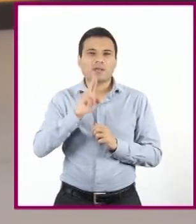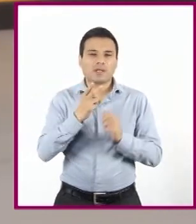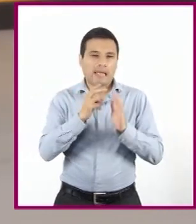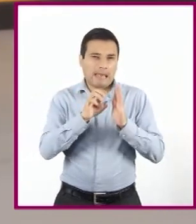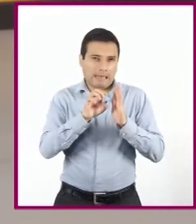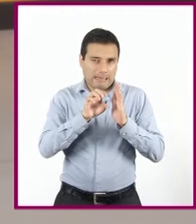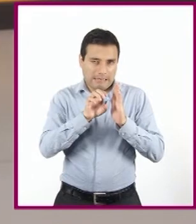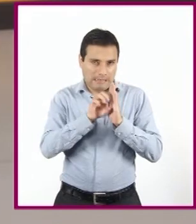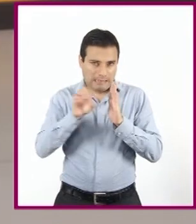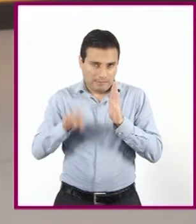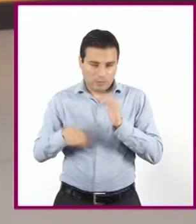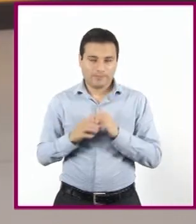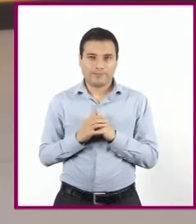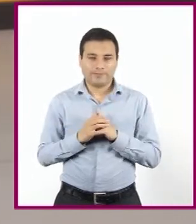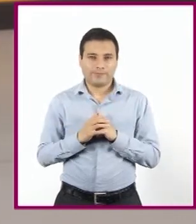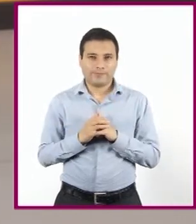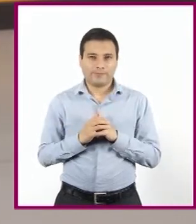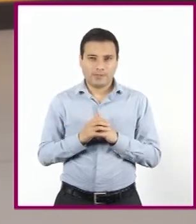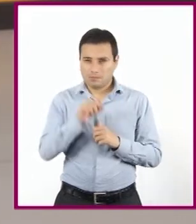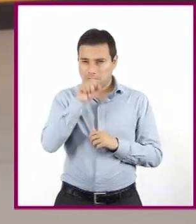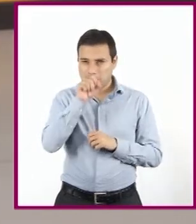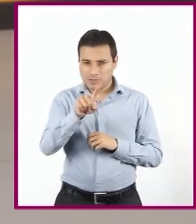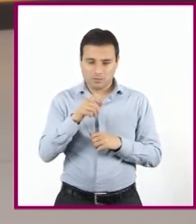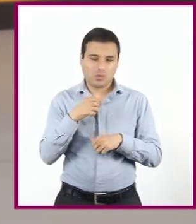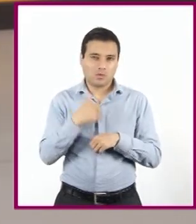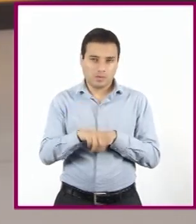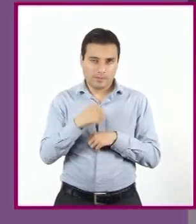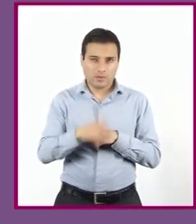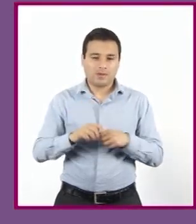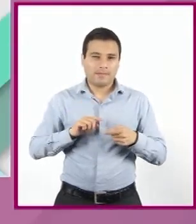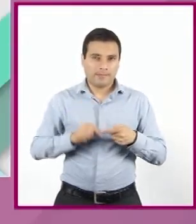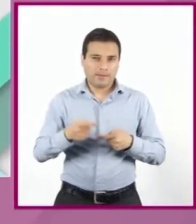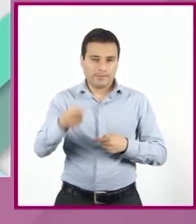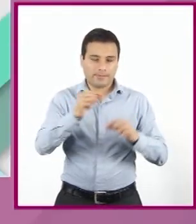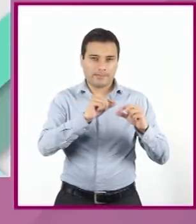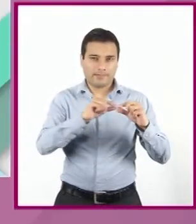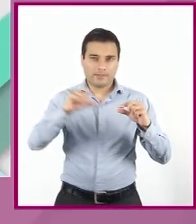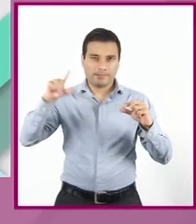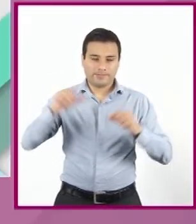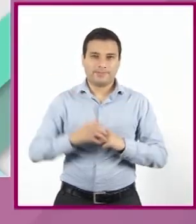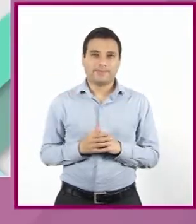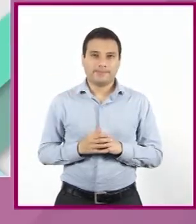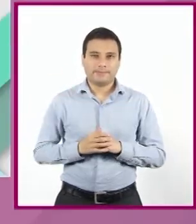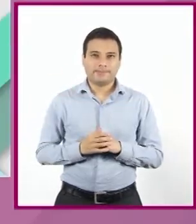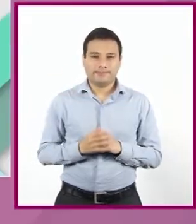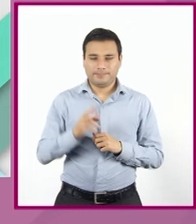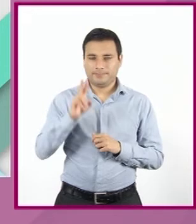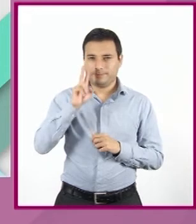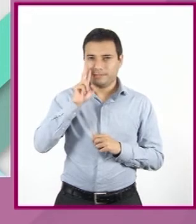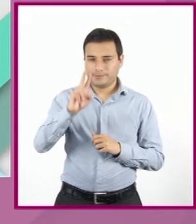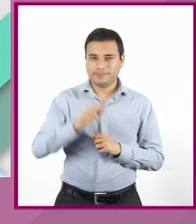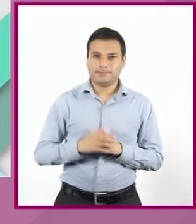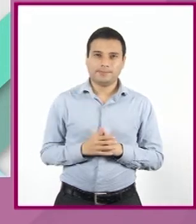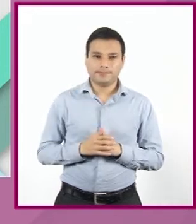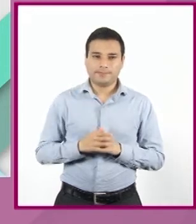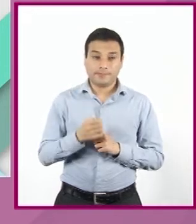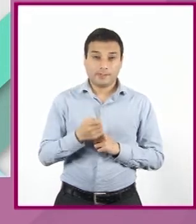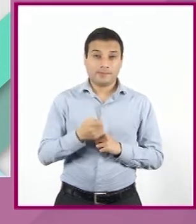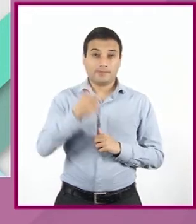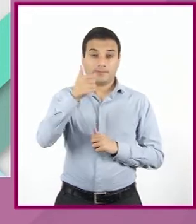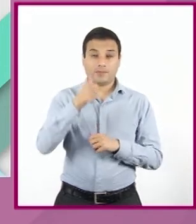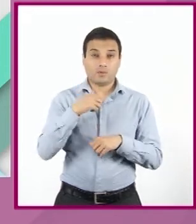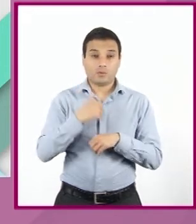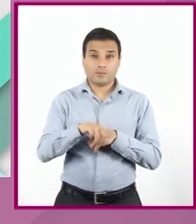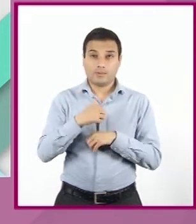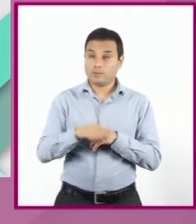otro ejemplo, nuevamente con sucesiones aritméticas crecientes? En la pantalla, observamos que el primer término